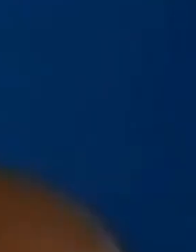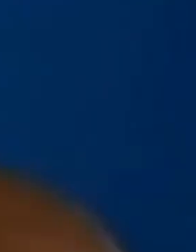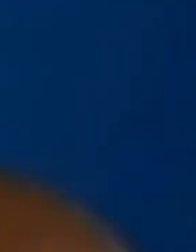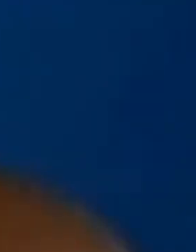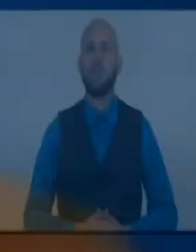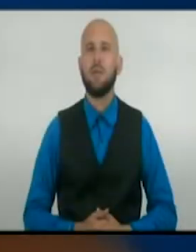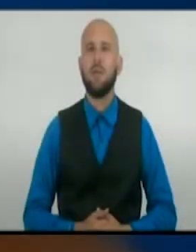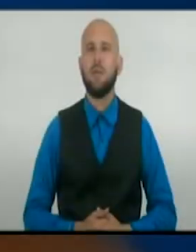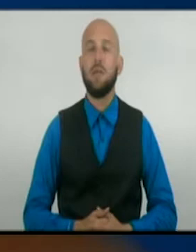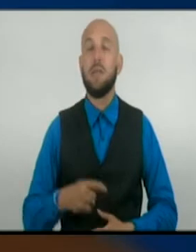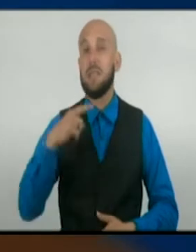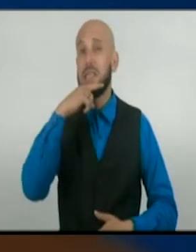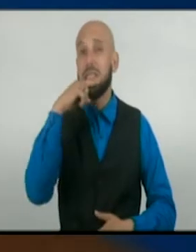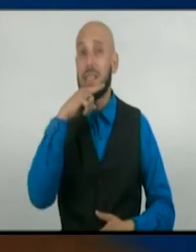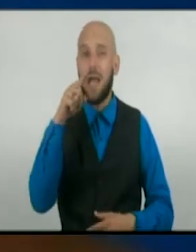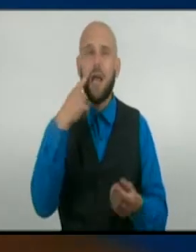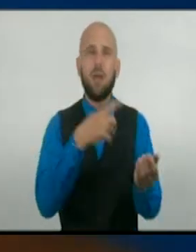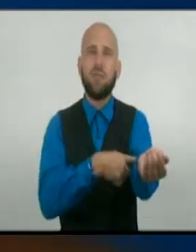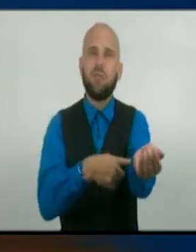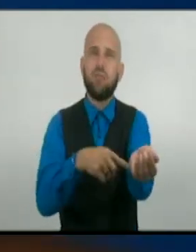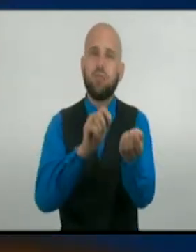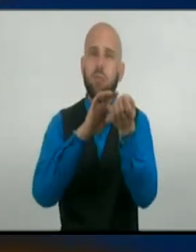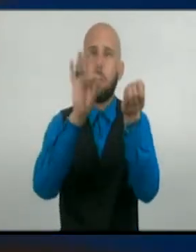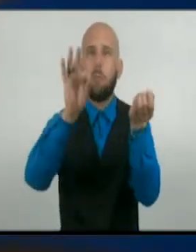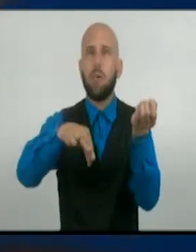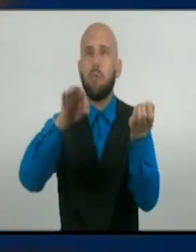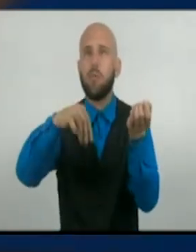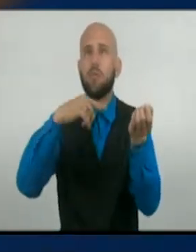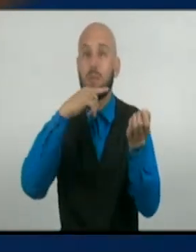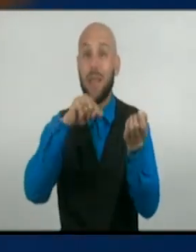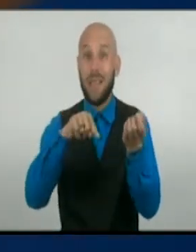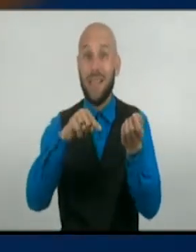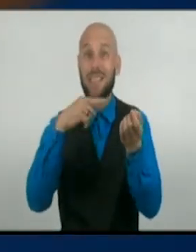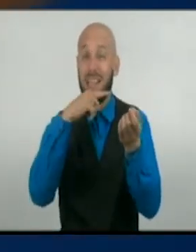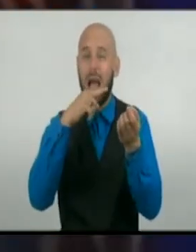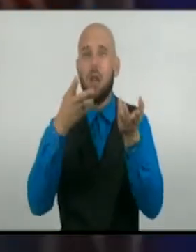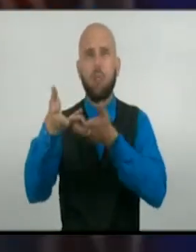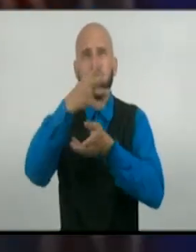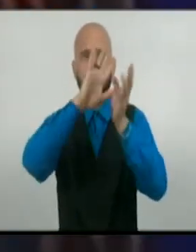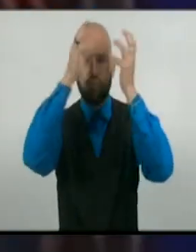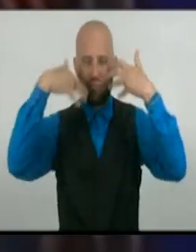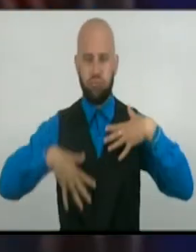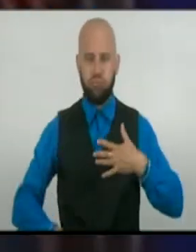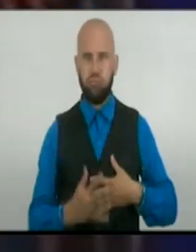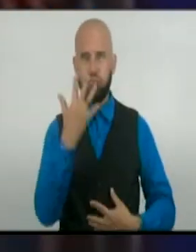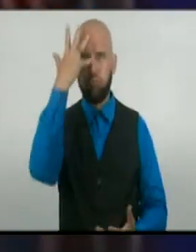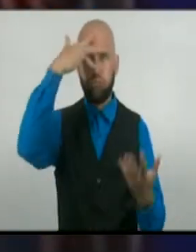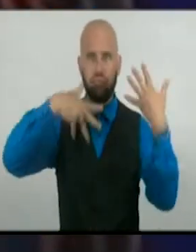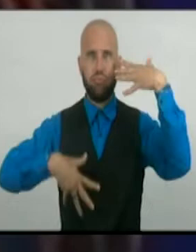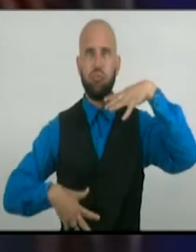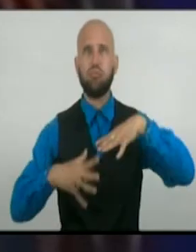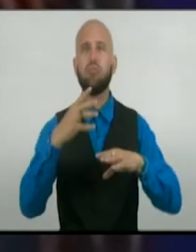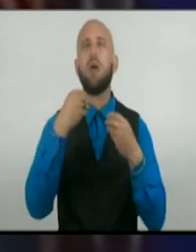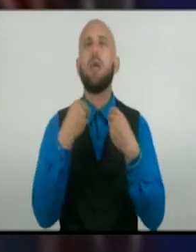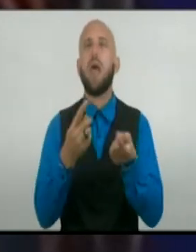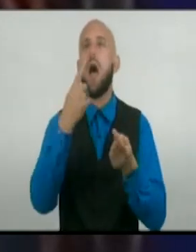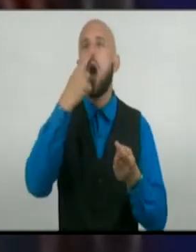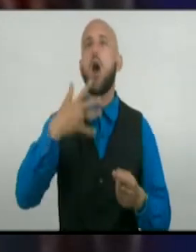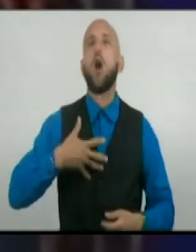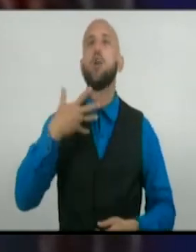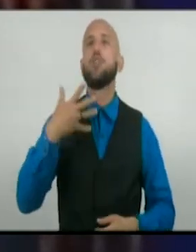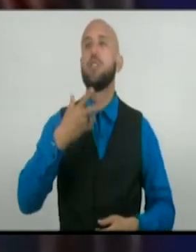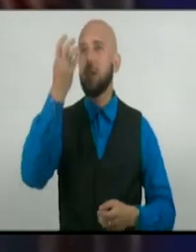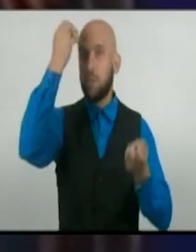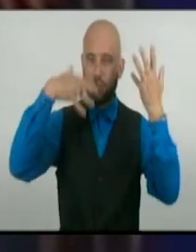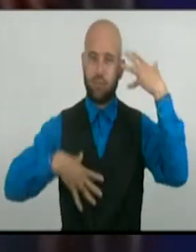la sangre es el fluido vital que transporta nutrientes y oxígeno a los tejidos del cuerpo la cantidad de sangre está en relación con la edad el